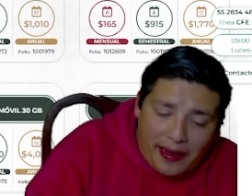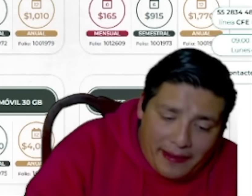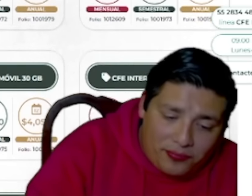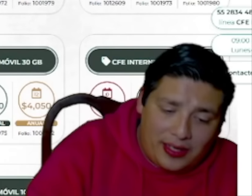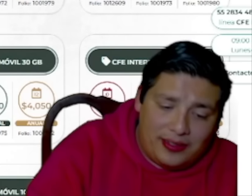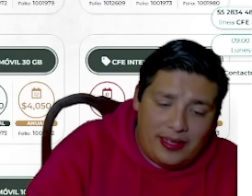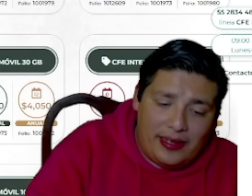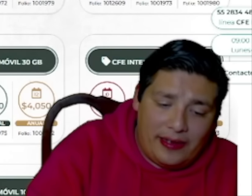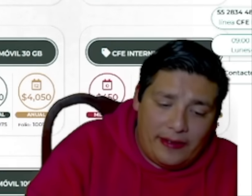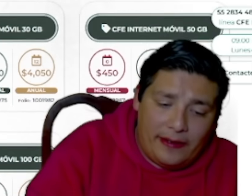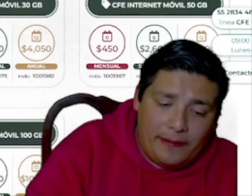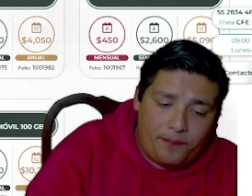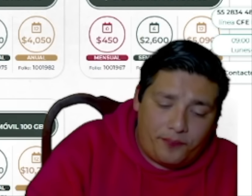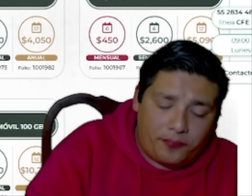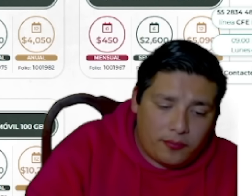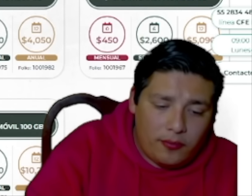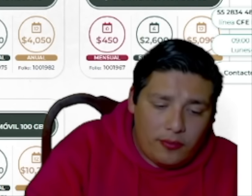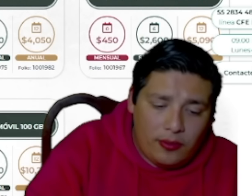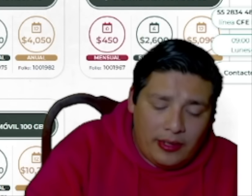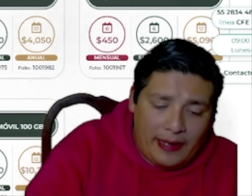hay diferentes